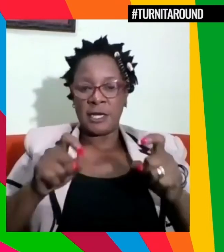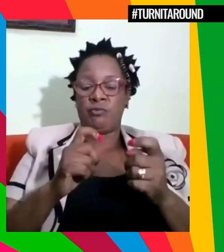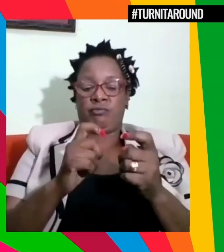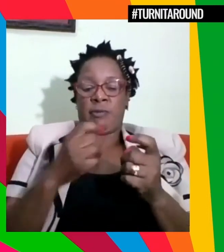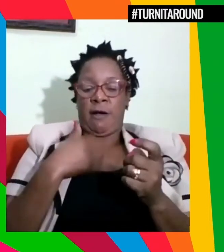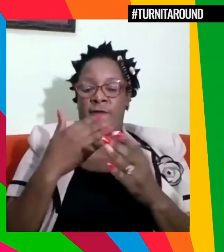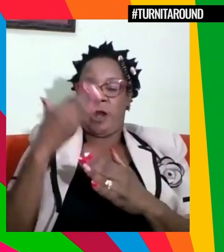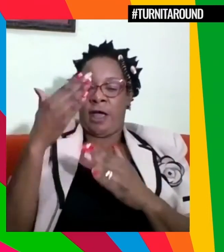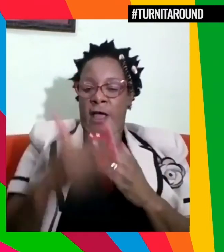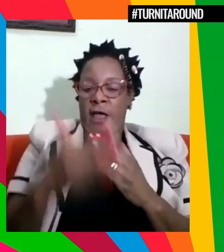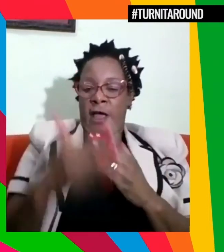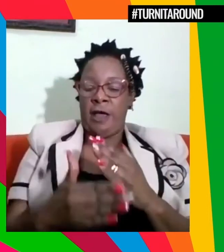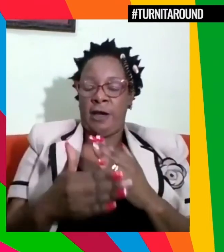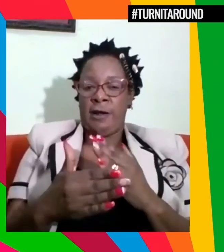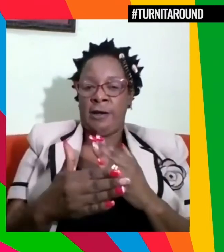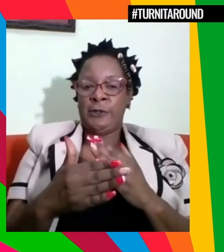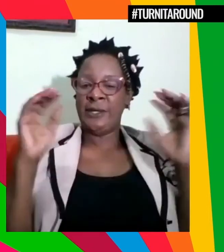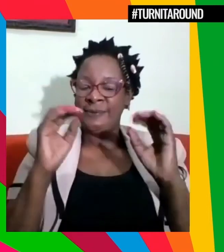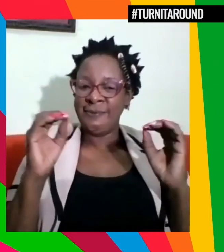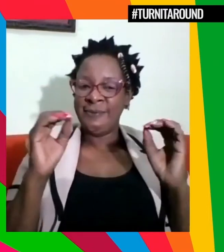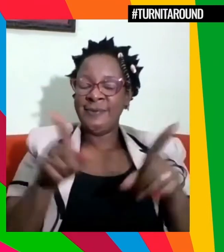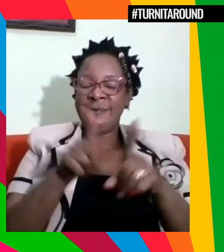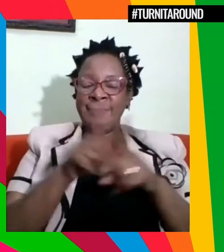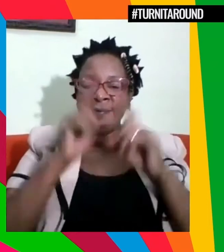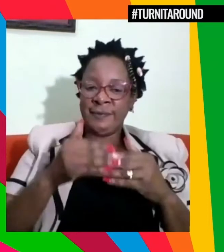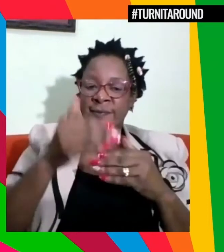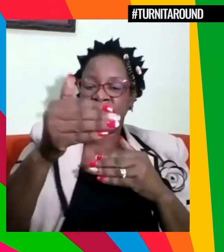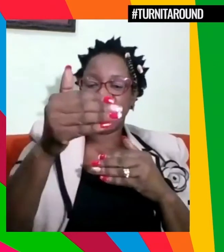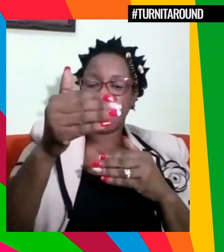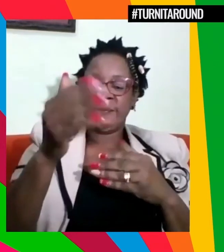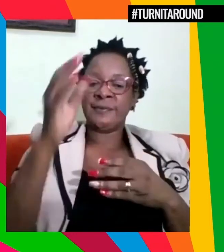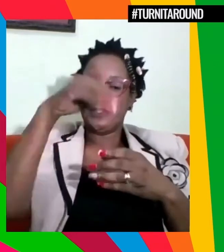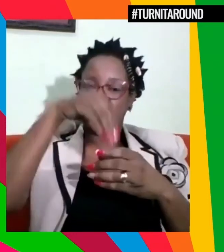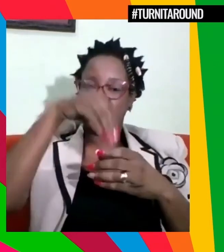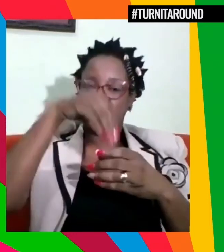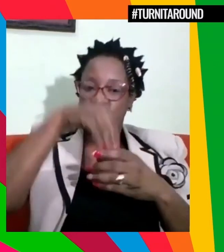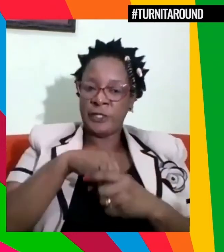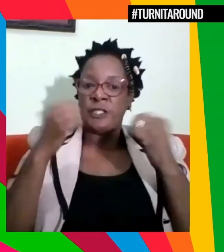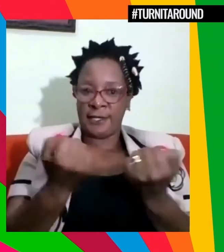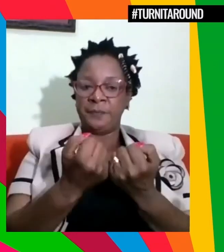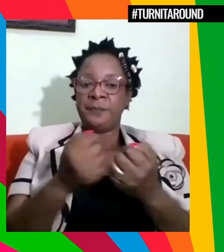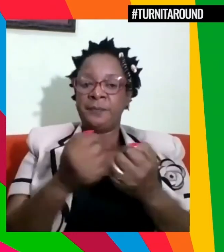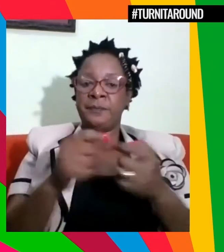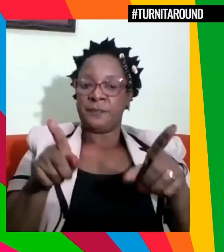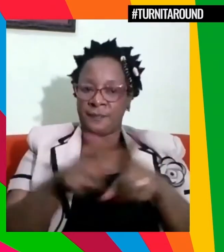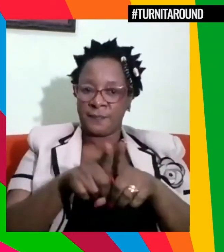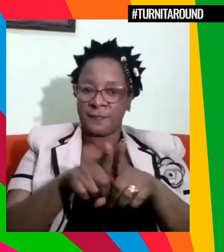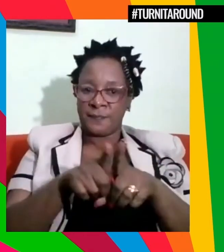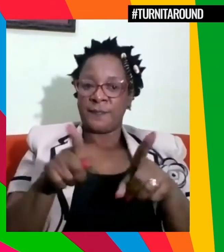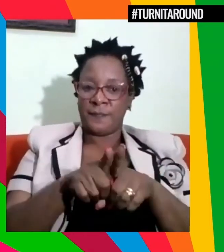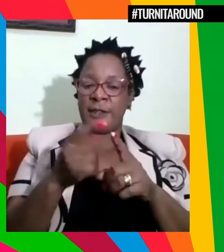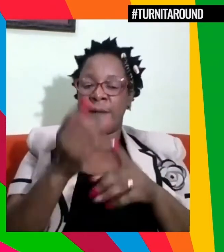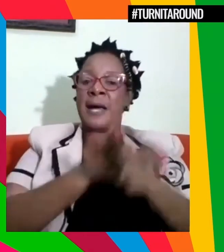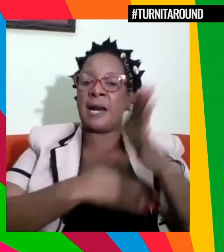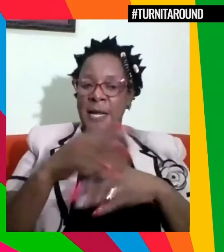desigualdades y acabar con ellas e intentar tener una sociedad más incluyente. El